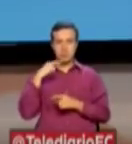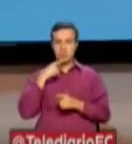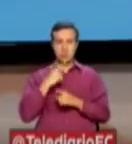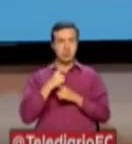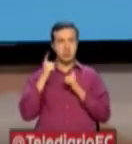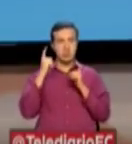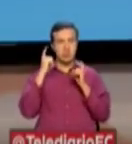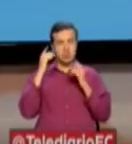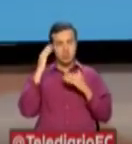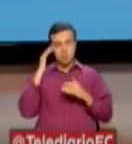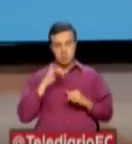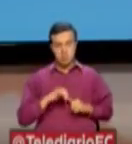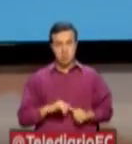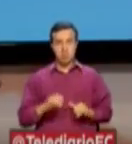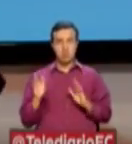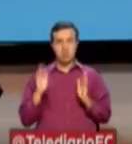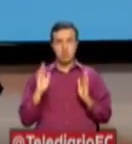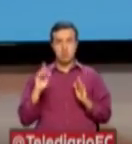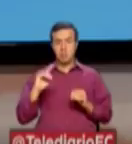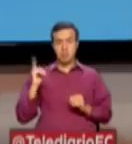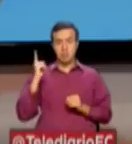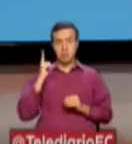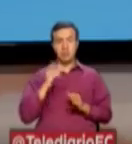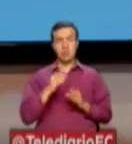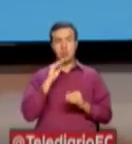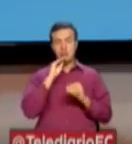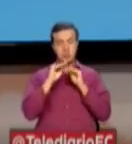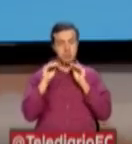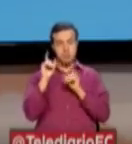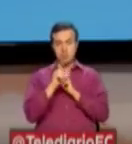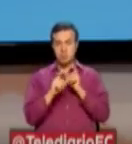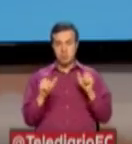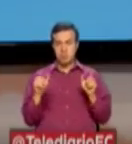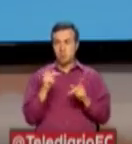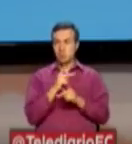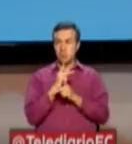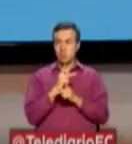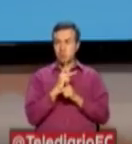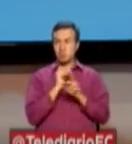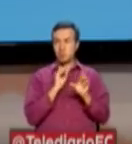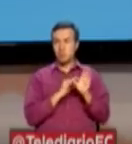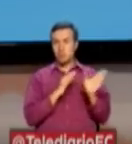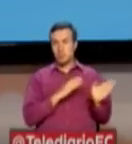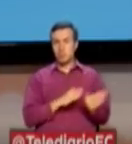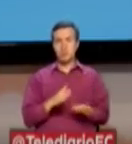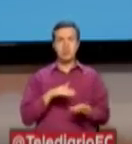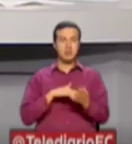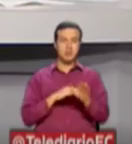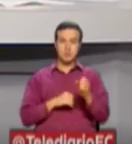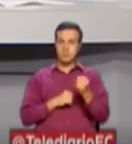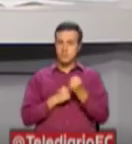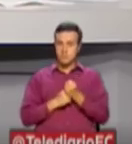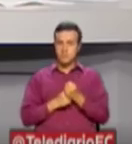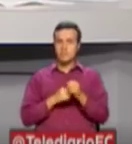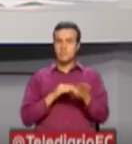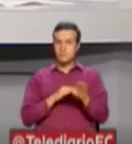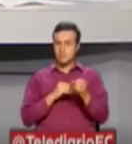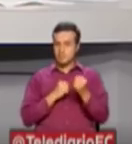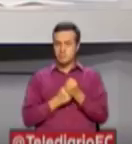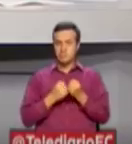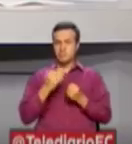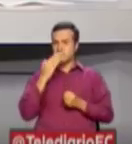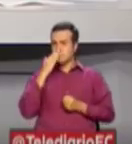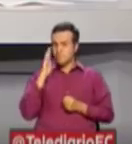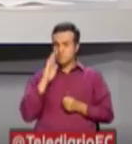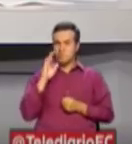control político sobre el consejo transitorio y lo único que nosotros le decimos es señores del consejo de participación ciudadana les respaldamos les respaldamos frontalmente